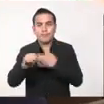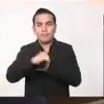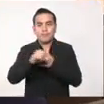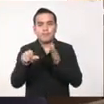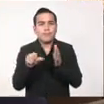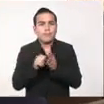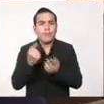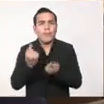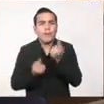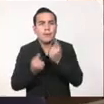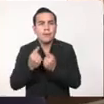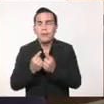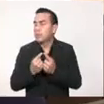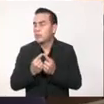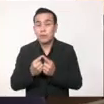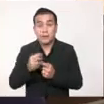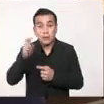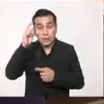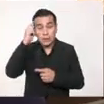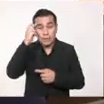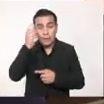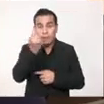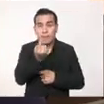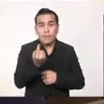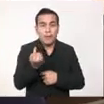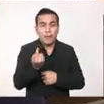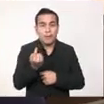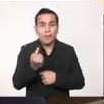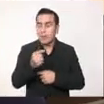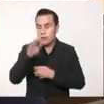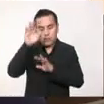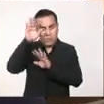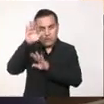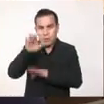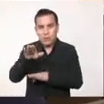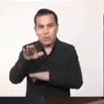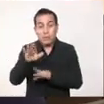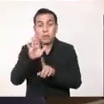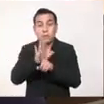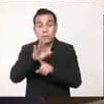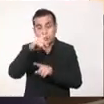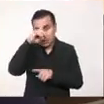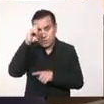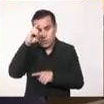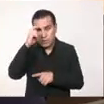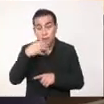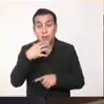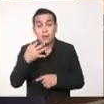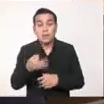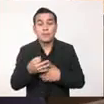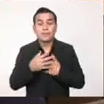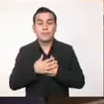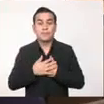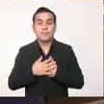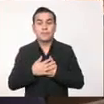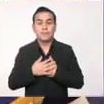la posibilidad de decir o no si un funcionario incumple de destituirlo. Y eso es lo que